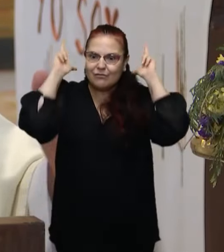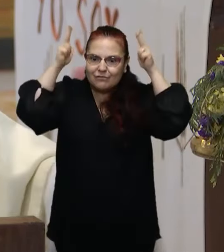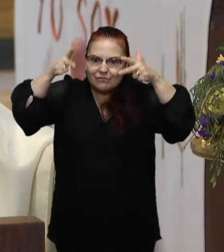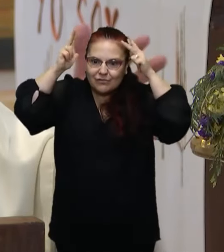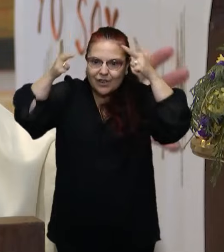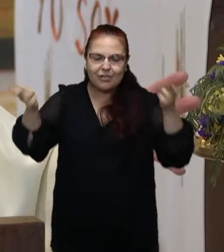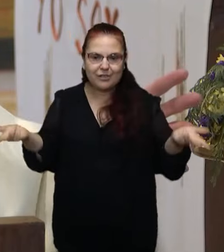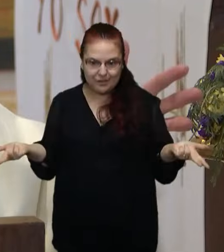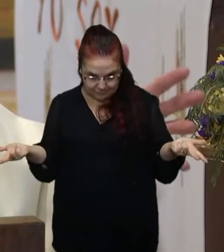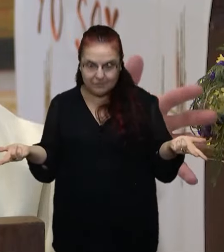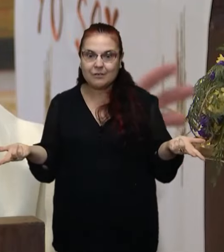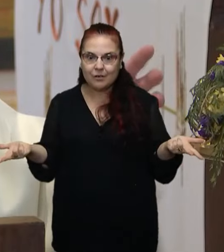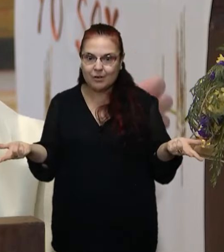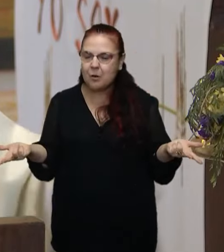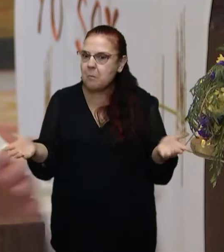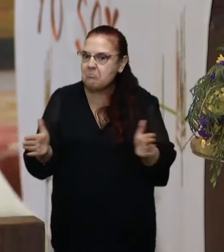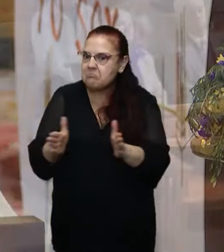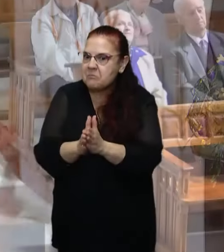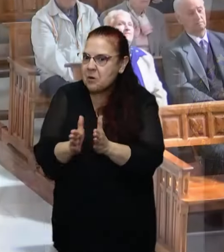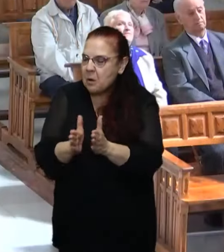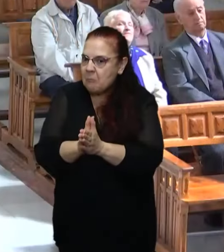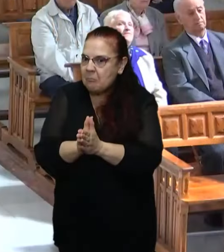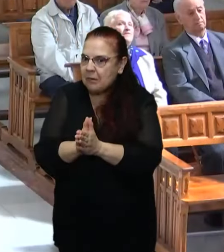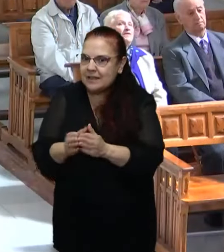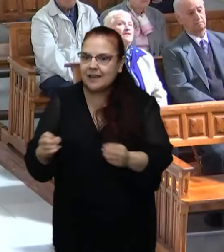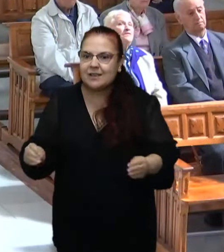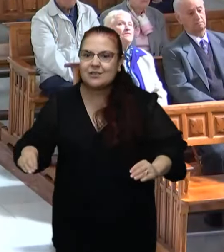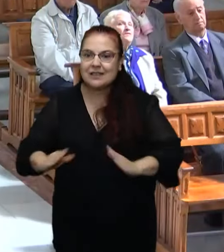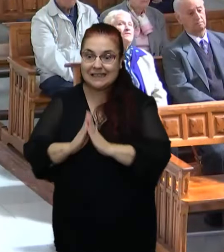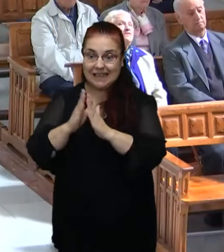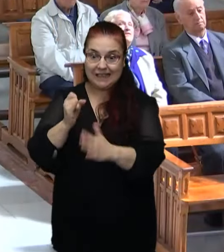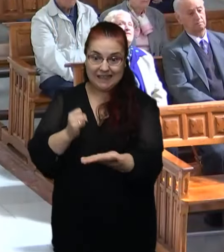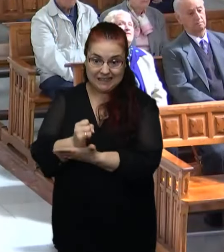los compañeros de canonización de San Isidro, o